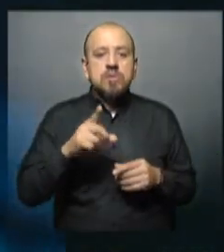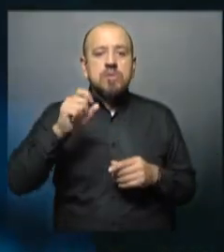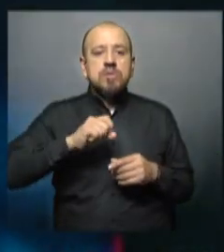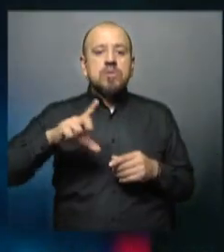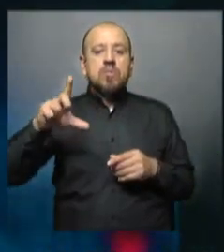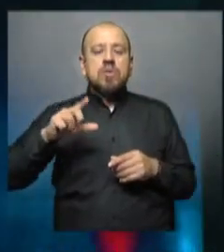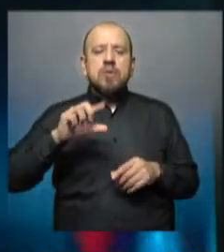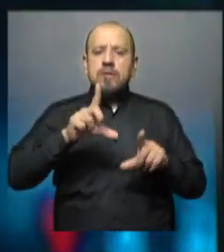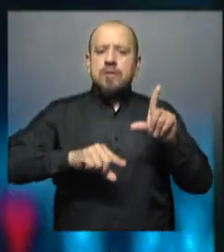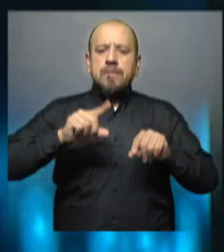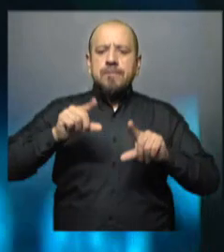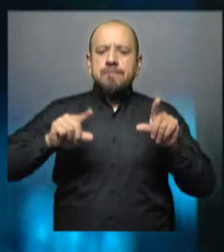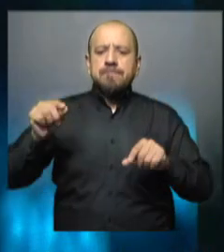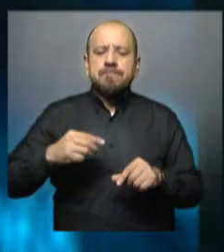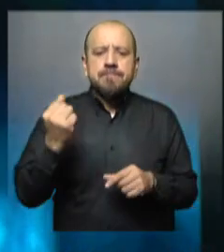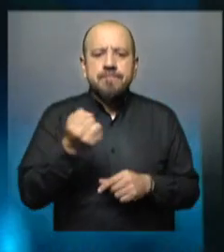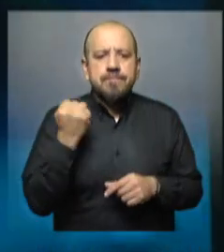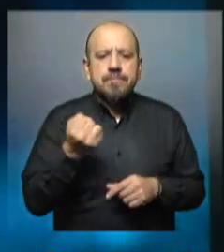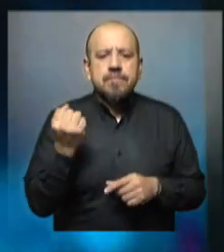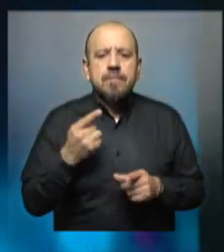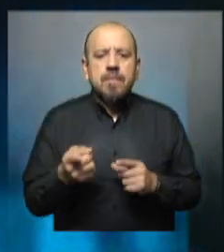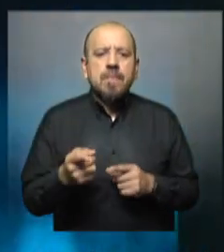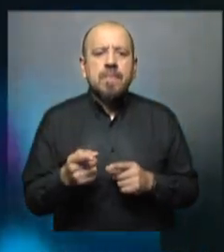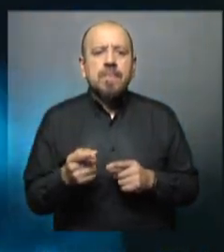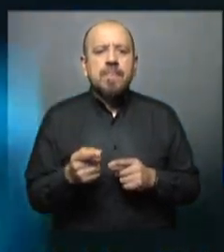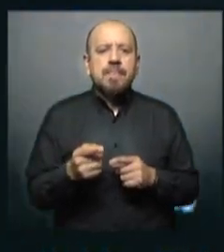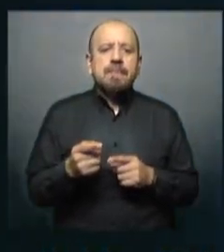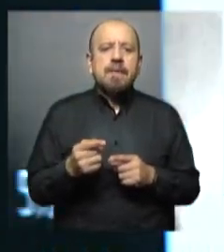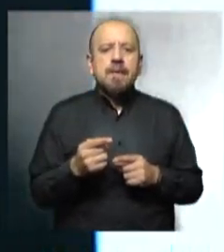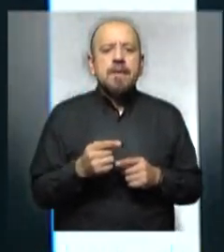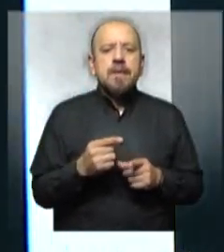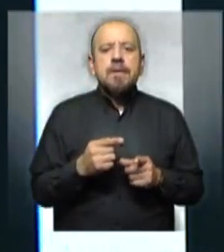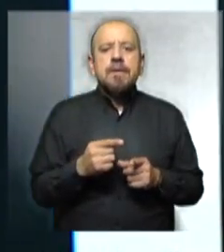aumentos estadísticamente significa para no entrar con esos matices técnicos